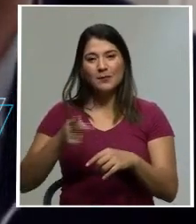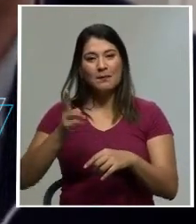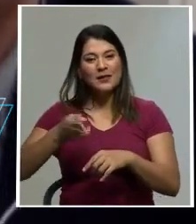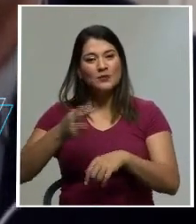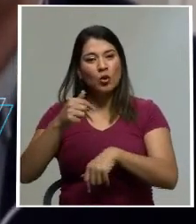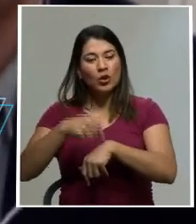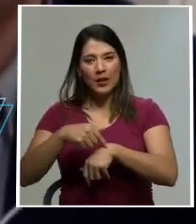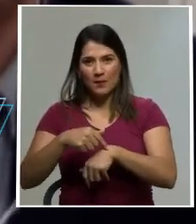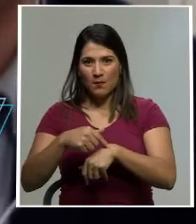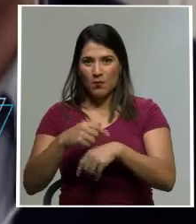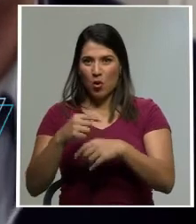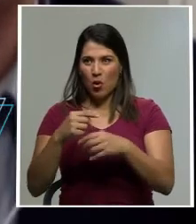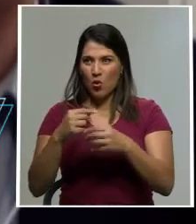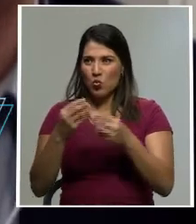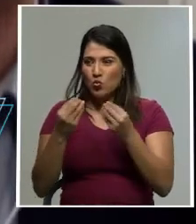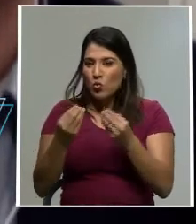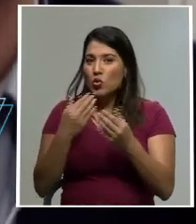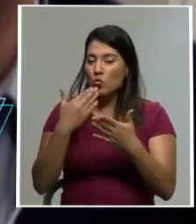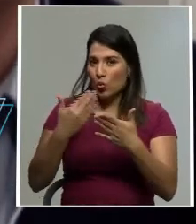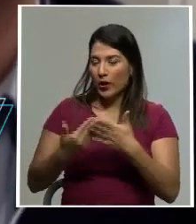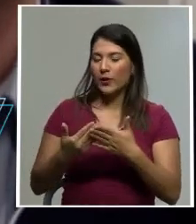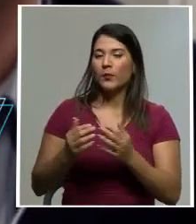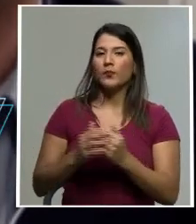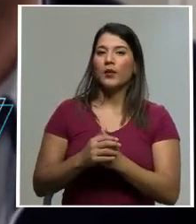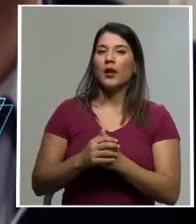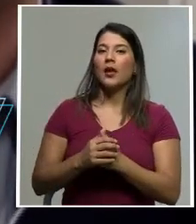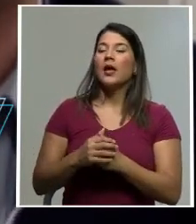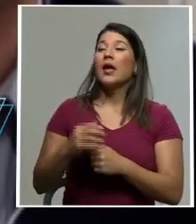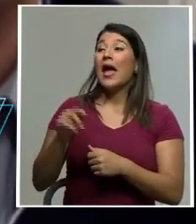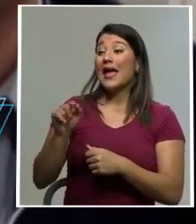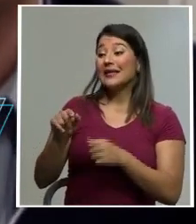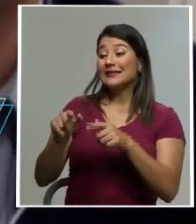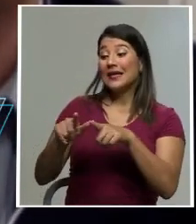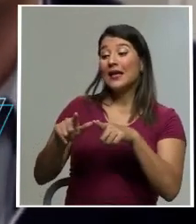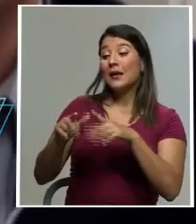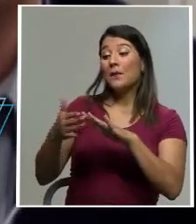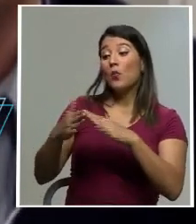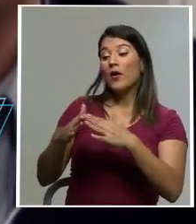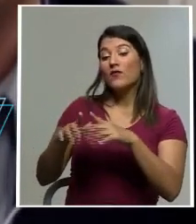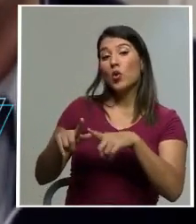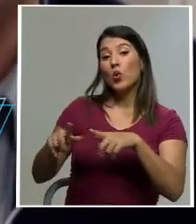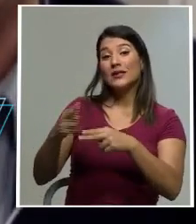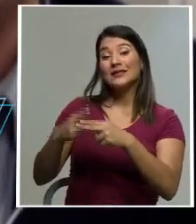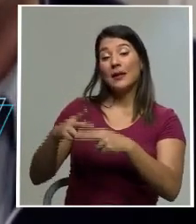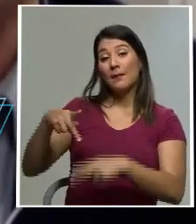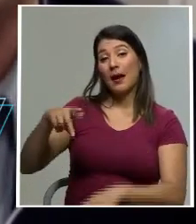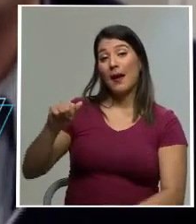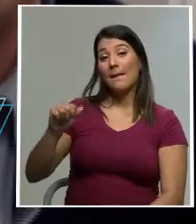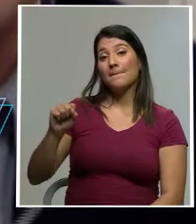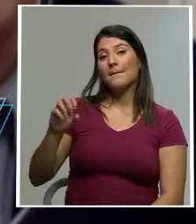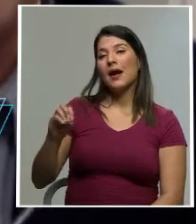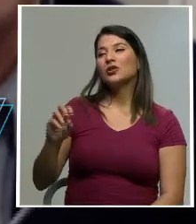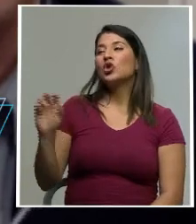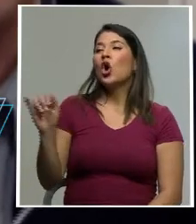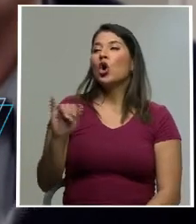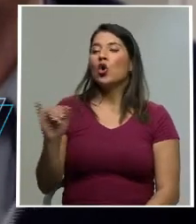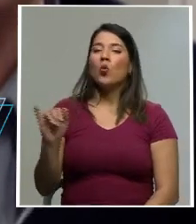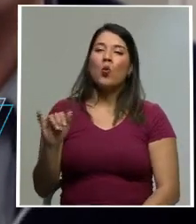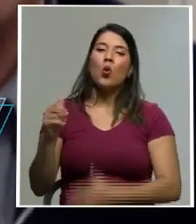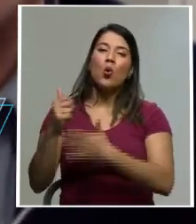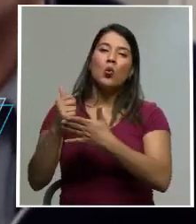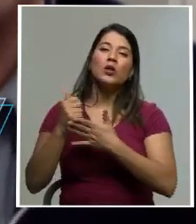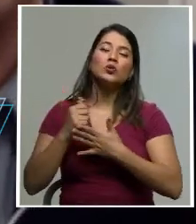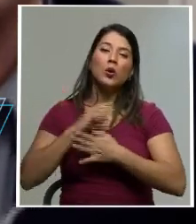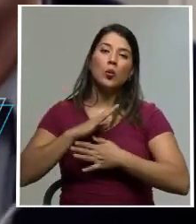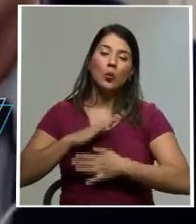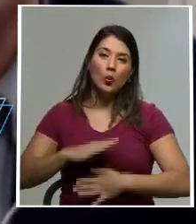siento que, como te decía, El Paso es un oasis. El Paso es ese oasis no republicano, ¿verdad? Dentro de